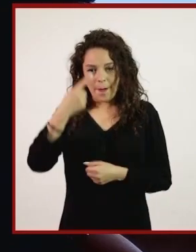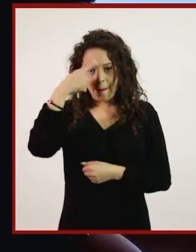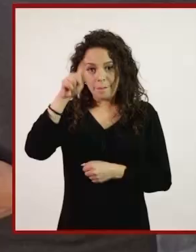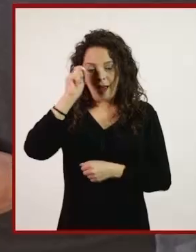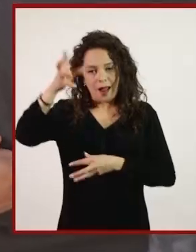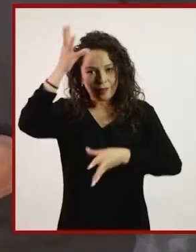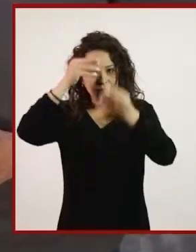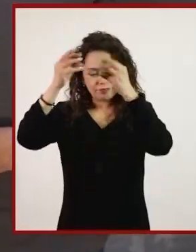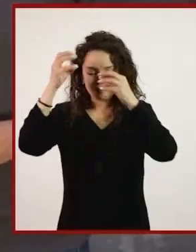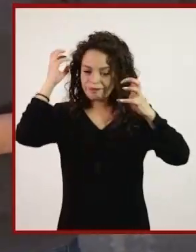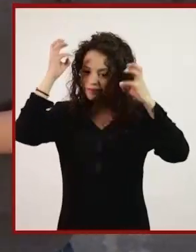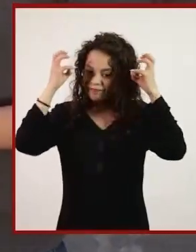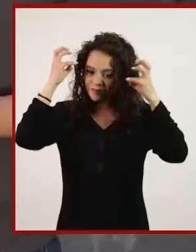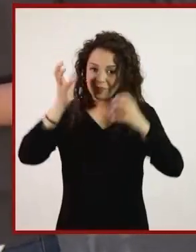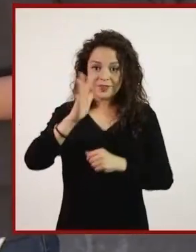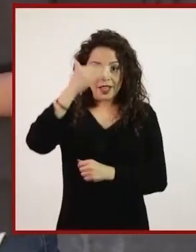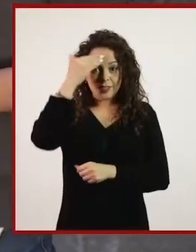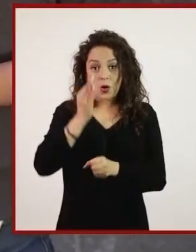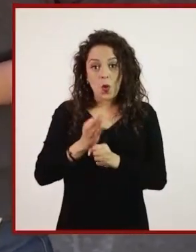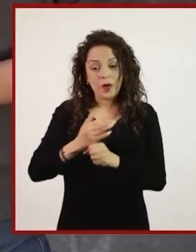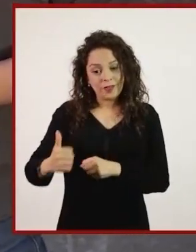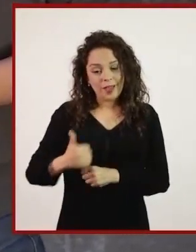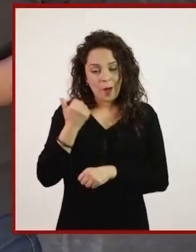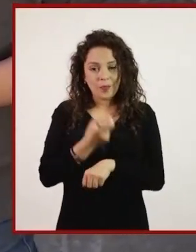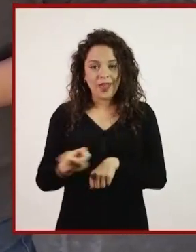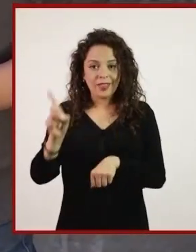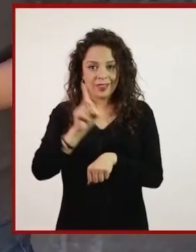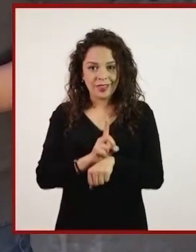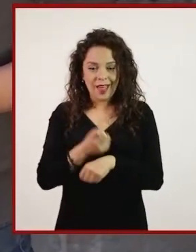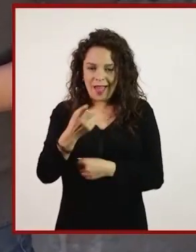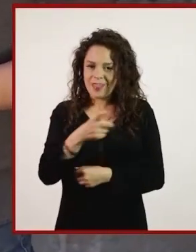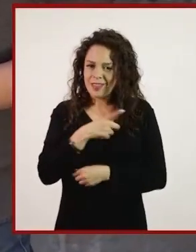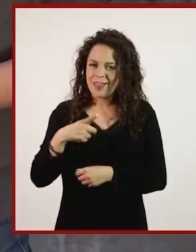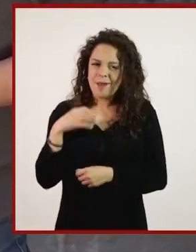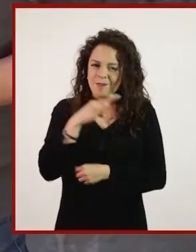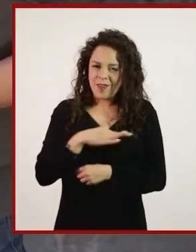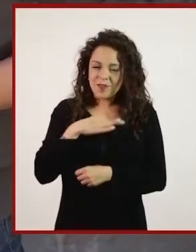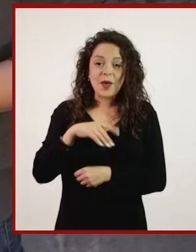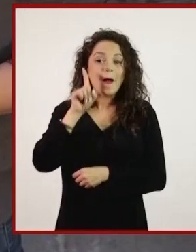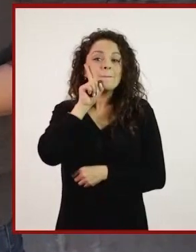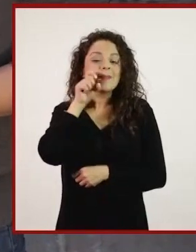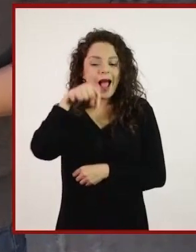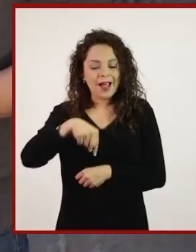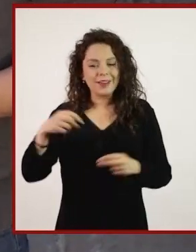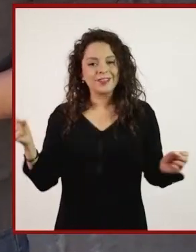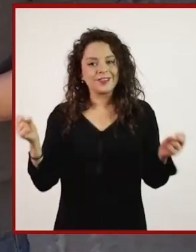Esto fue Jóvenes en TV, un espacio de reflexión y construcción de conocimiento. Ya lo